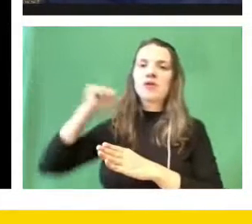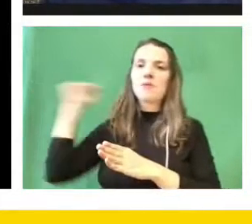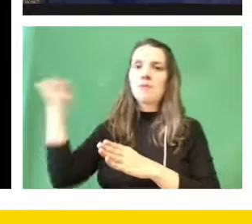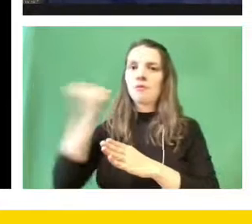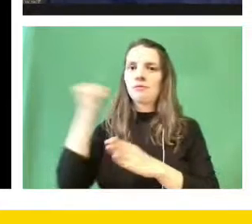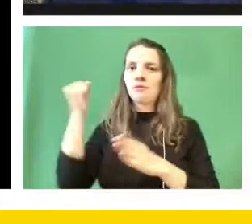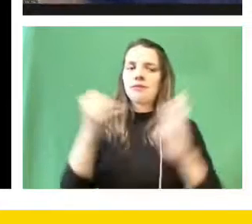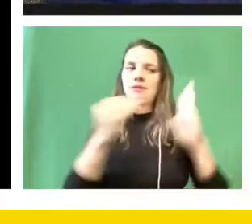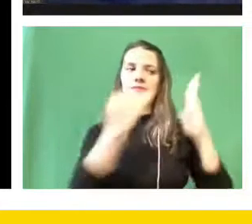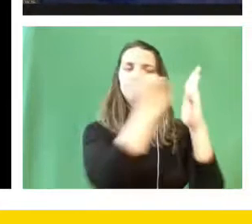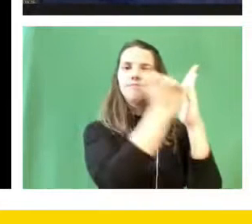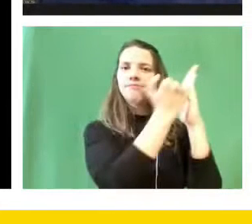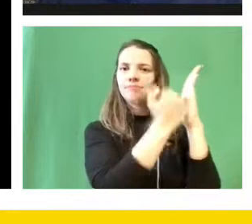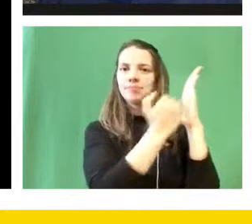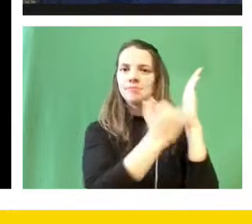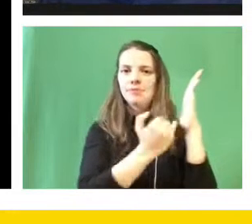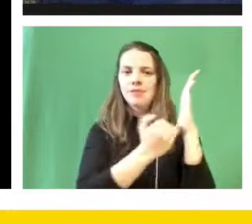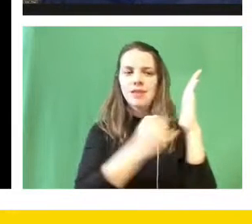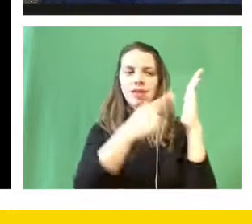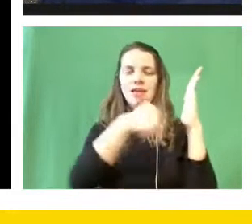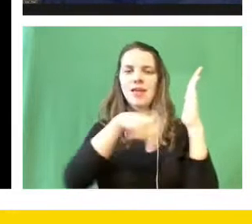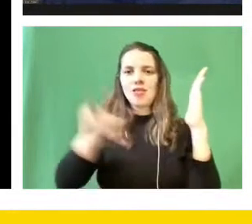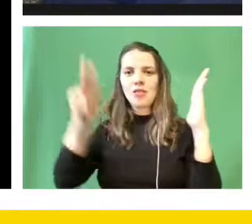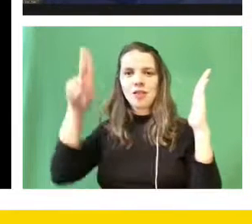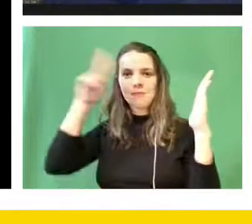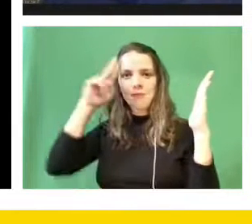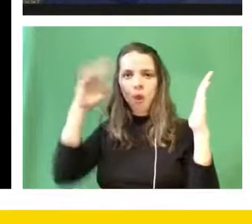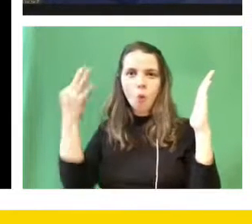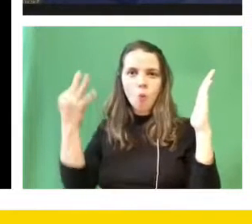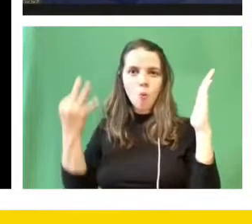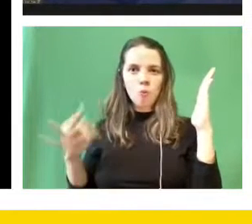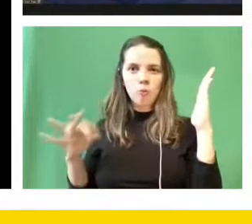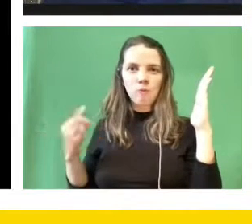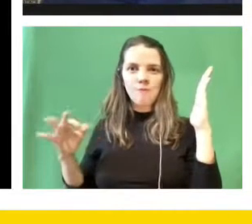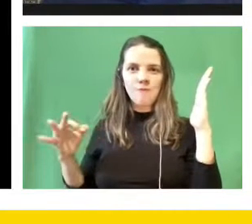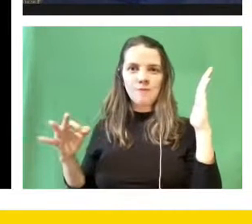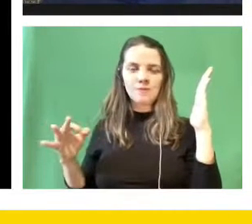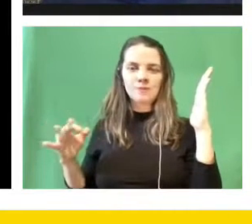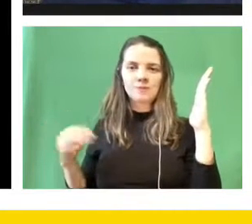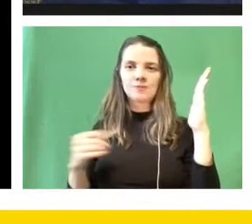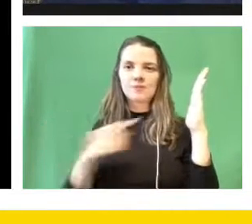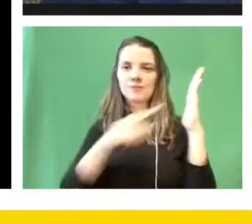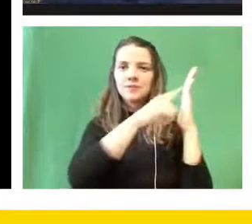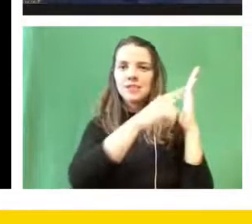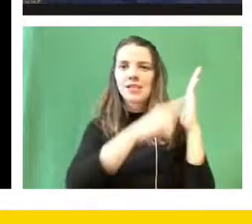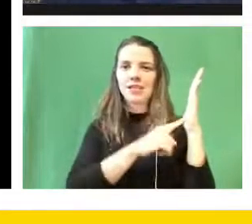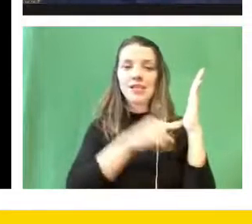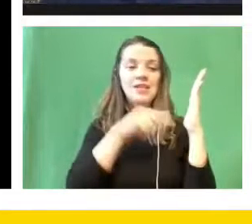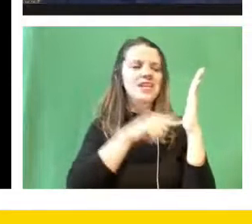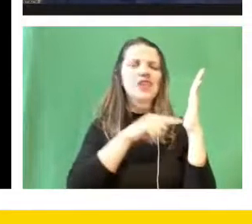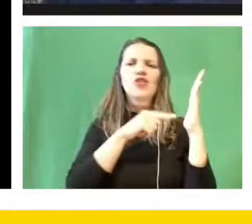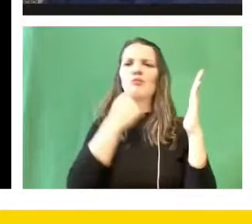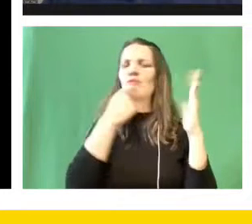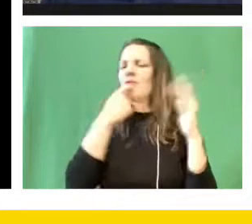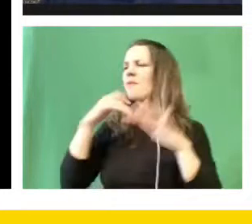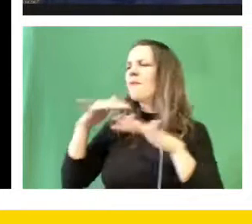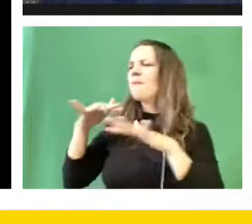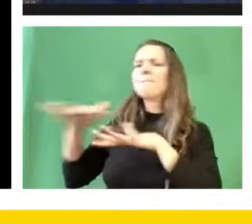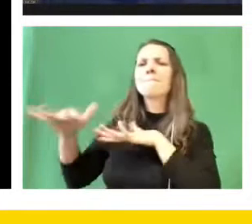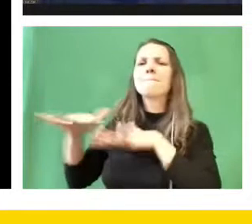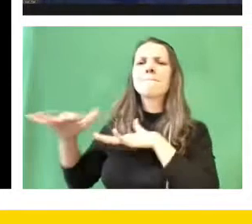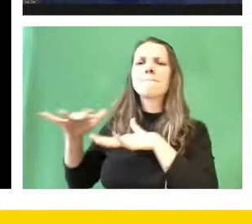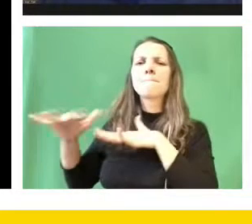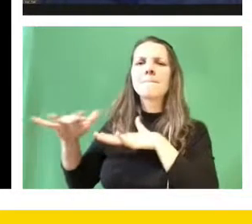ingresar. Pero en este caso, este atributo es el que me permite evacuar. Pero muchas